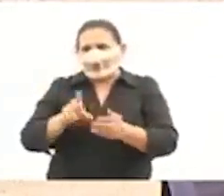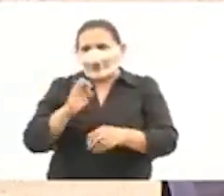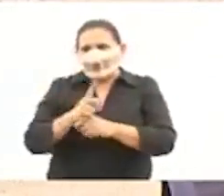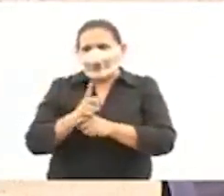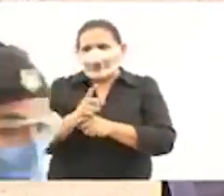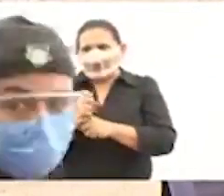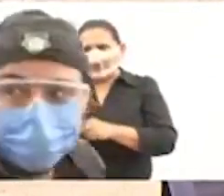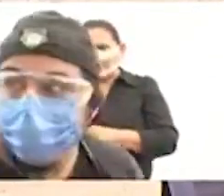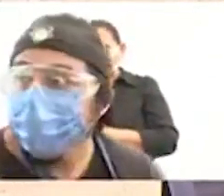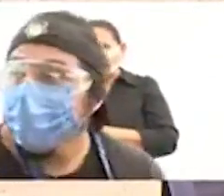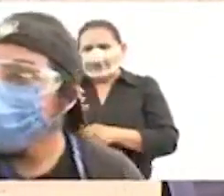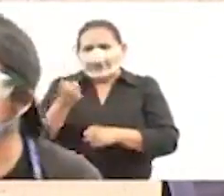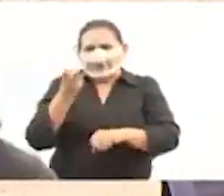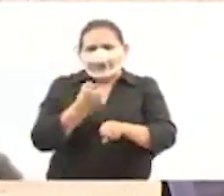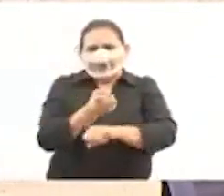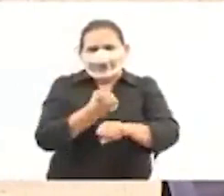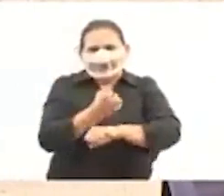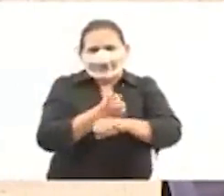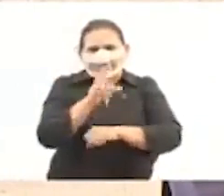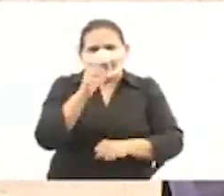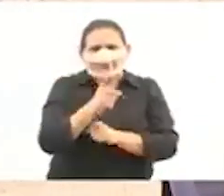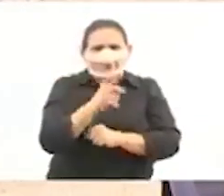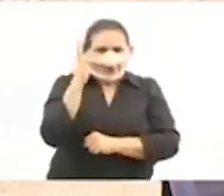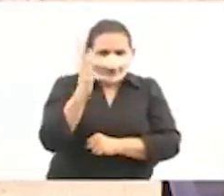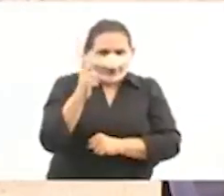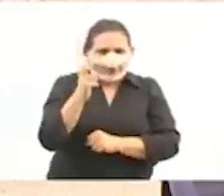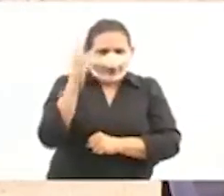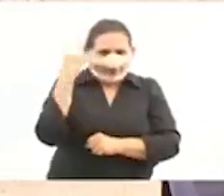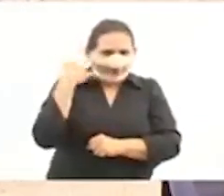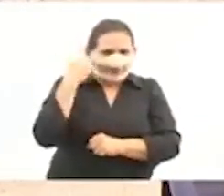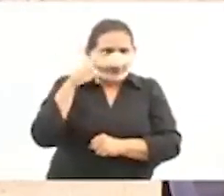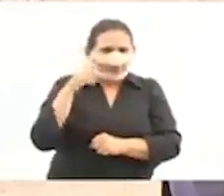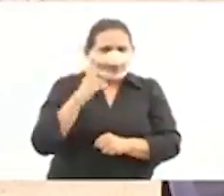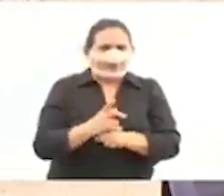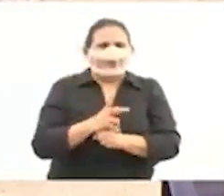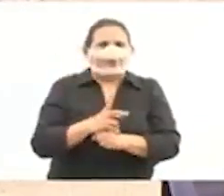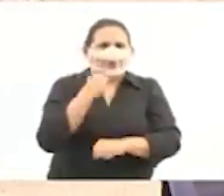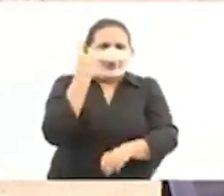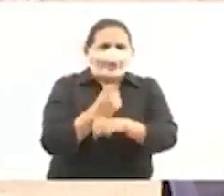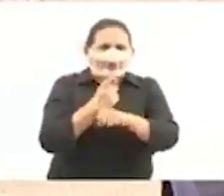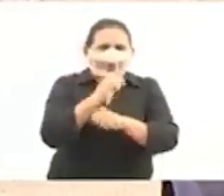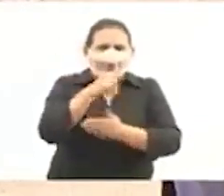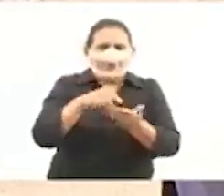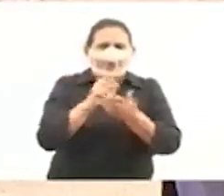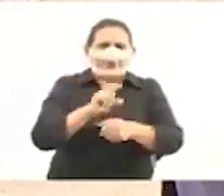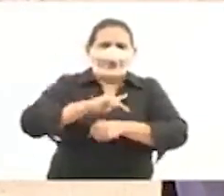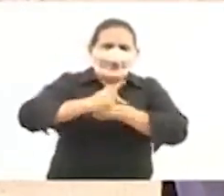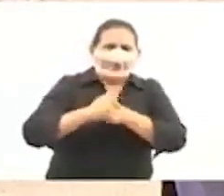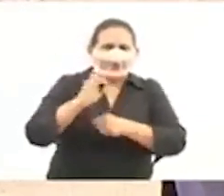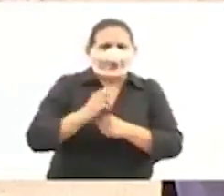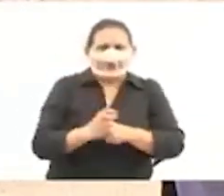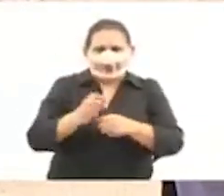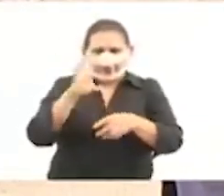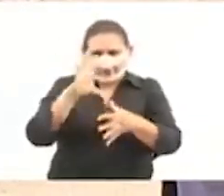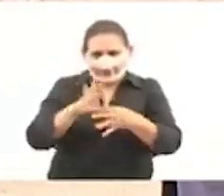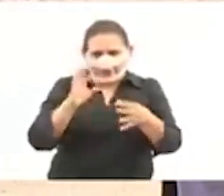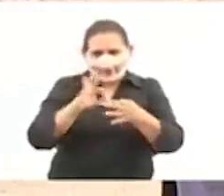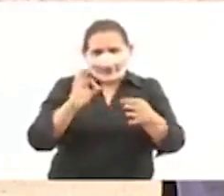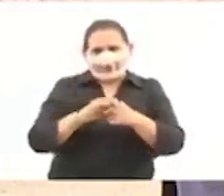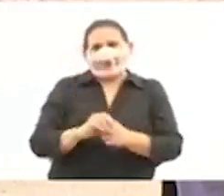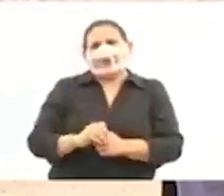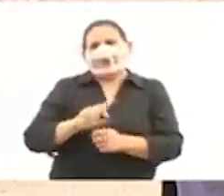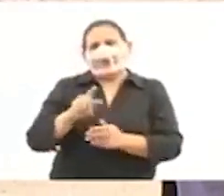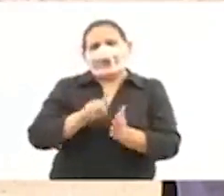país en cuanto al estado de derecho también yucatán ocupa el primer lugar del país de acuerdo con el índice que publica el word josh